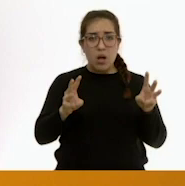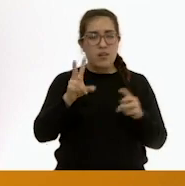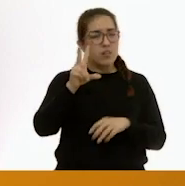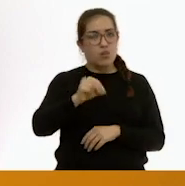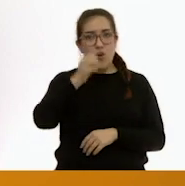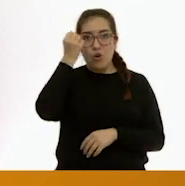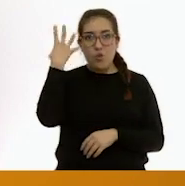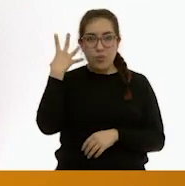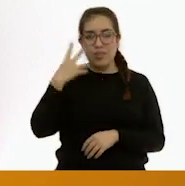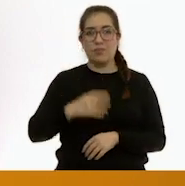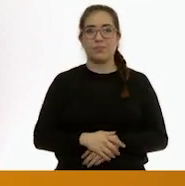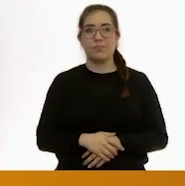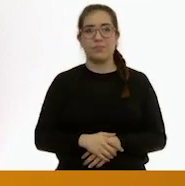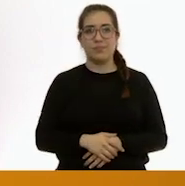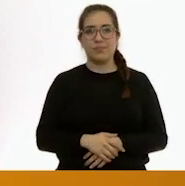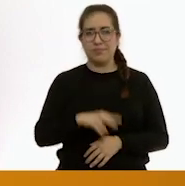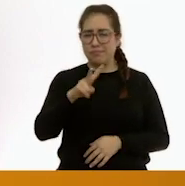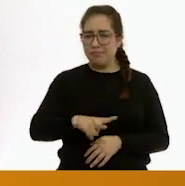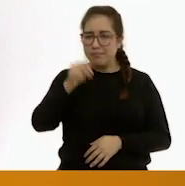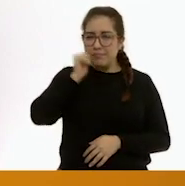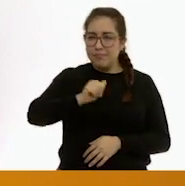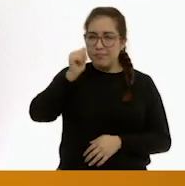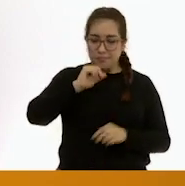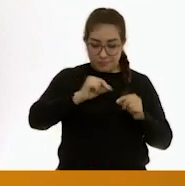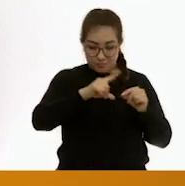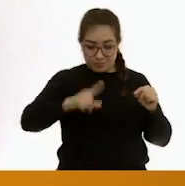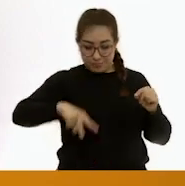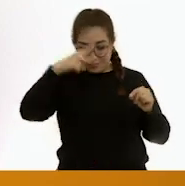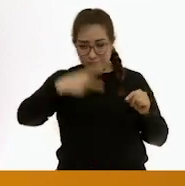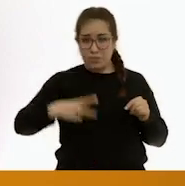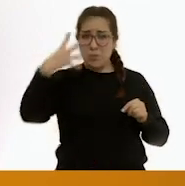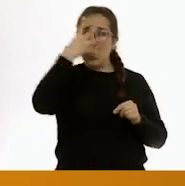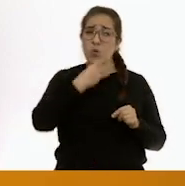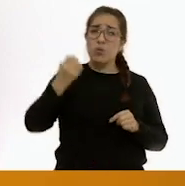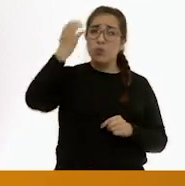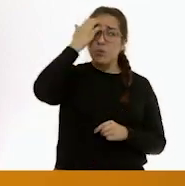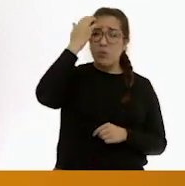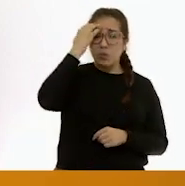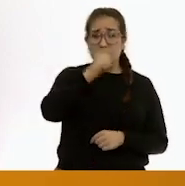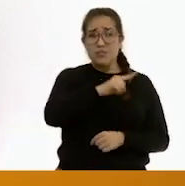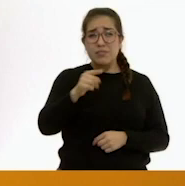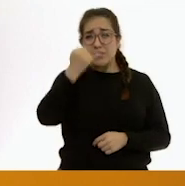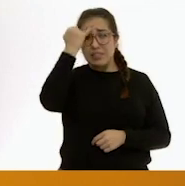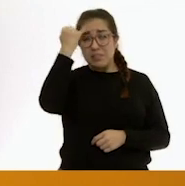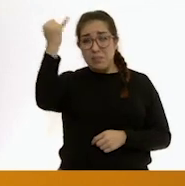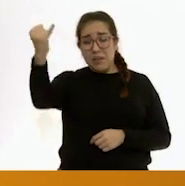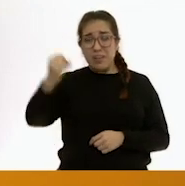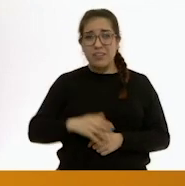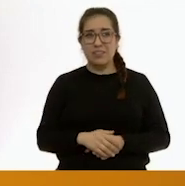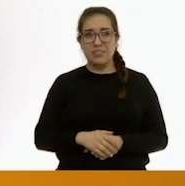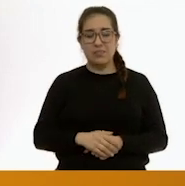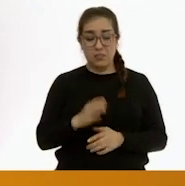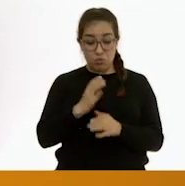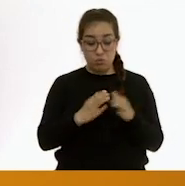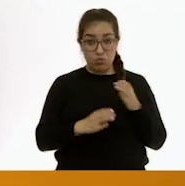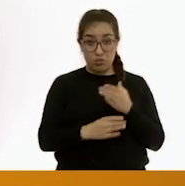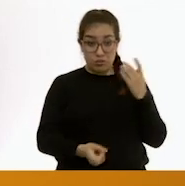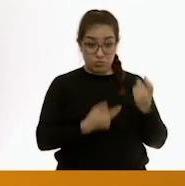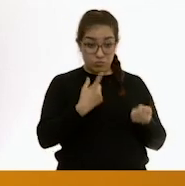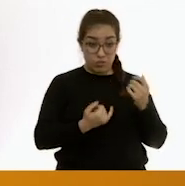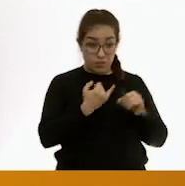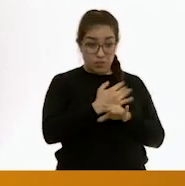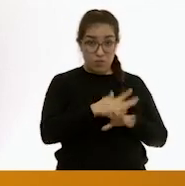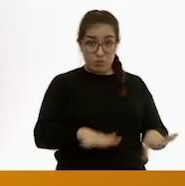que siempre va a ser genial conocer más sobre nuestro México. Imagínense, no saber todos los datos tan importantes del lugar en